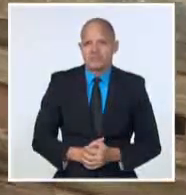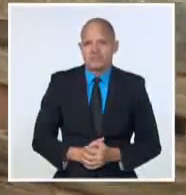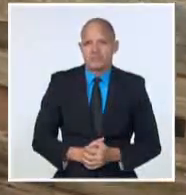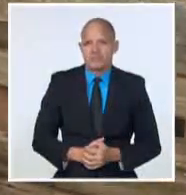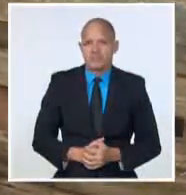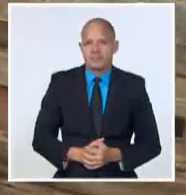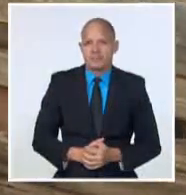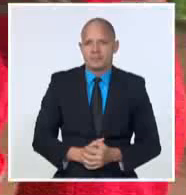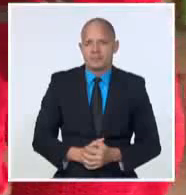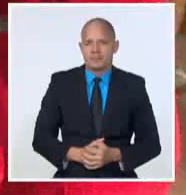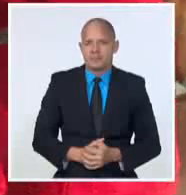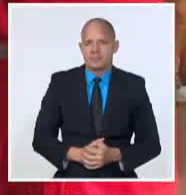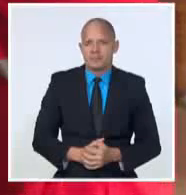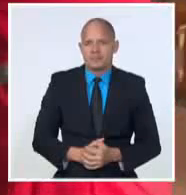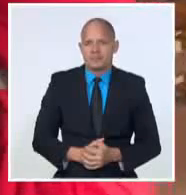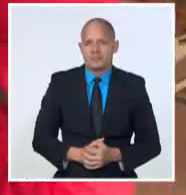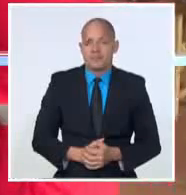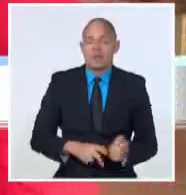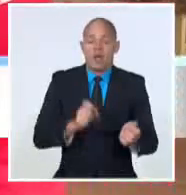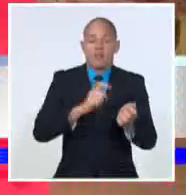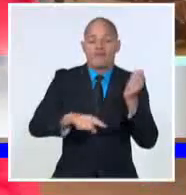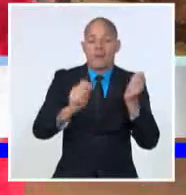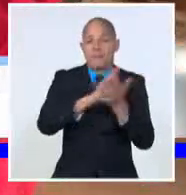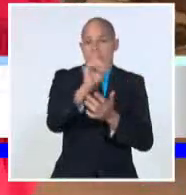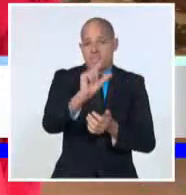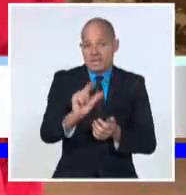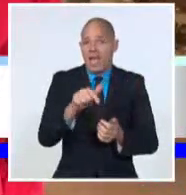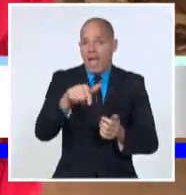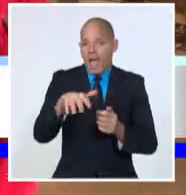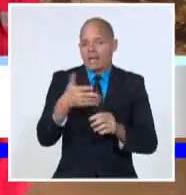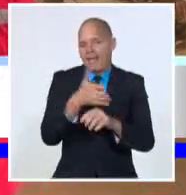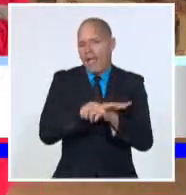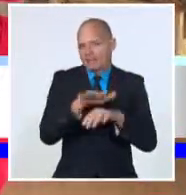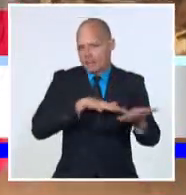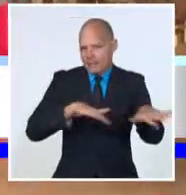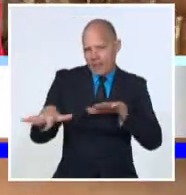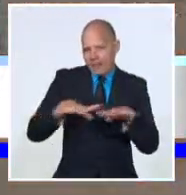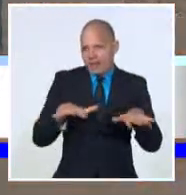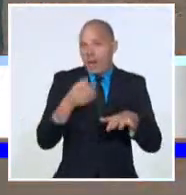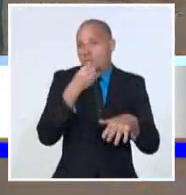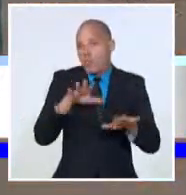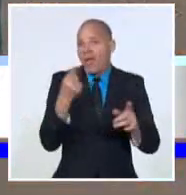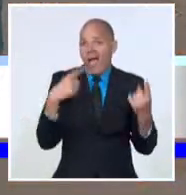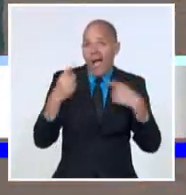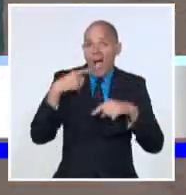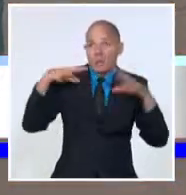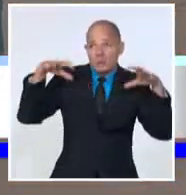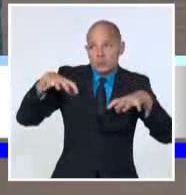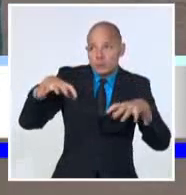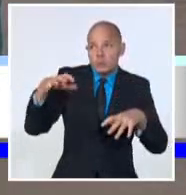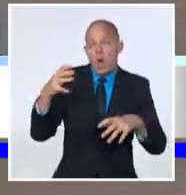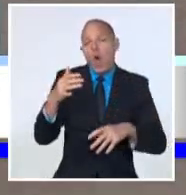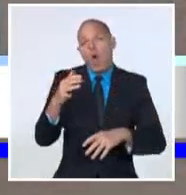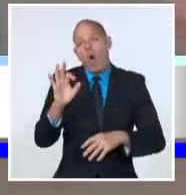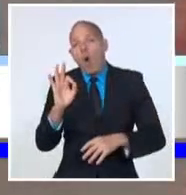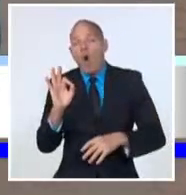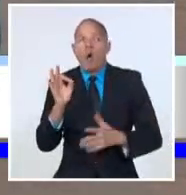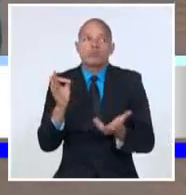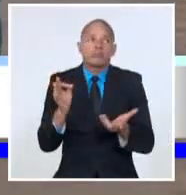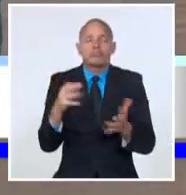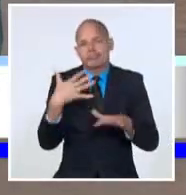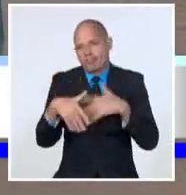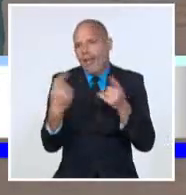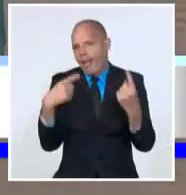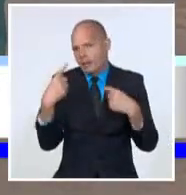En Mayabeque adoptan medidas ante posibles afectaciones de la tormenta tropical Idalia. Así lo constató la presidenta del Consejo